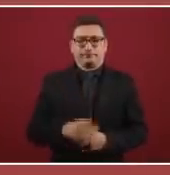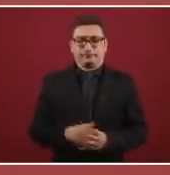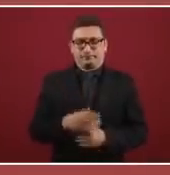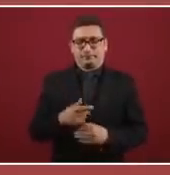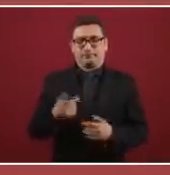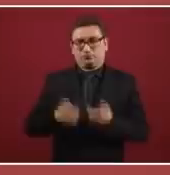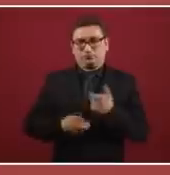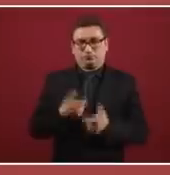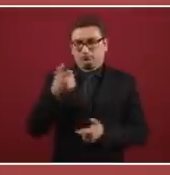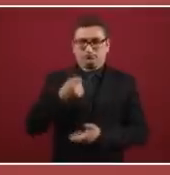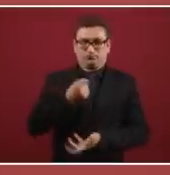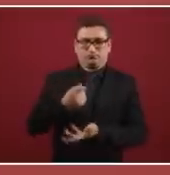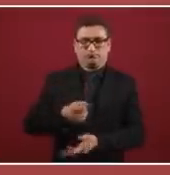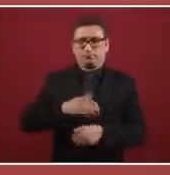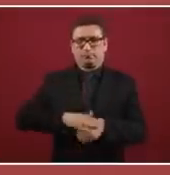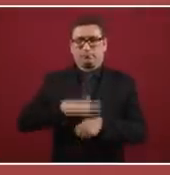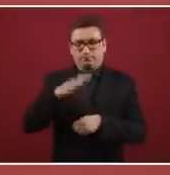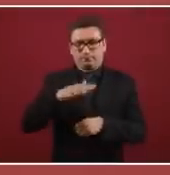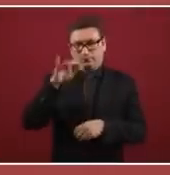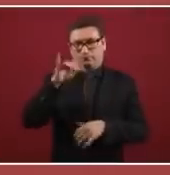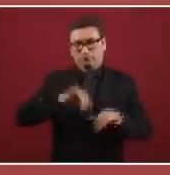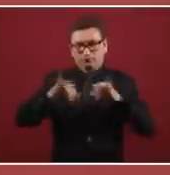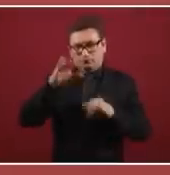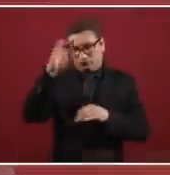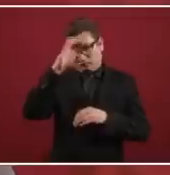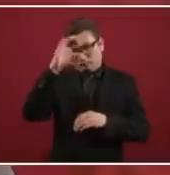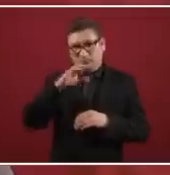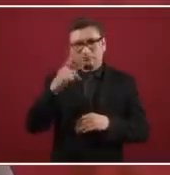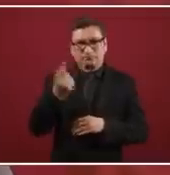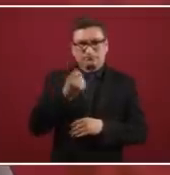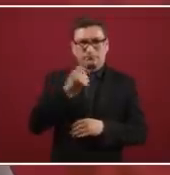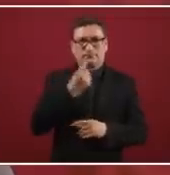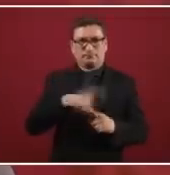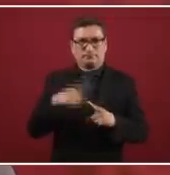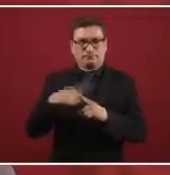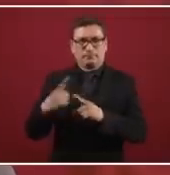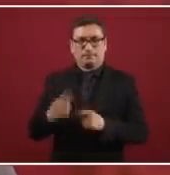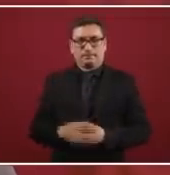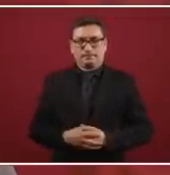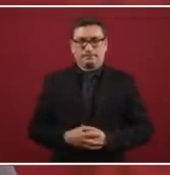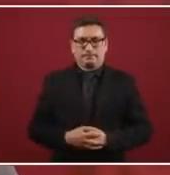inversión en ciencia y en tecnología.